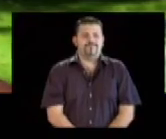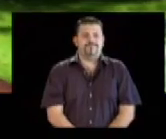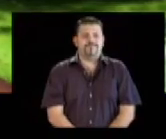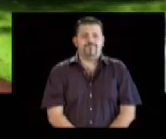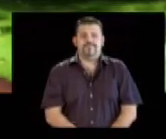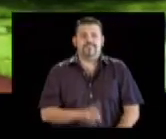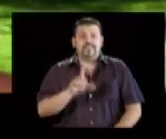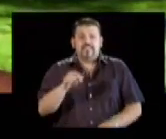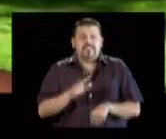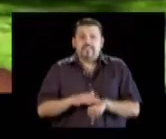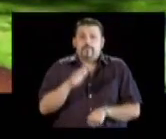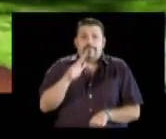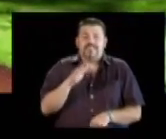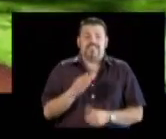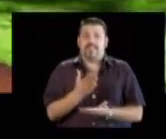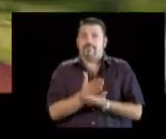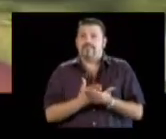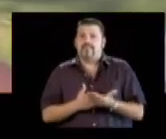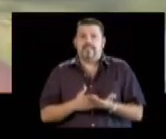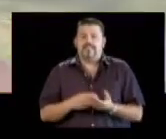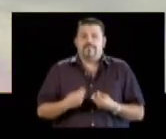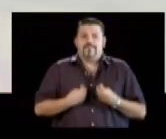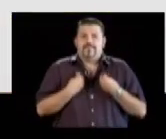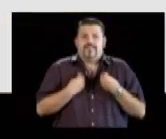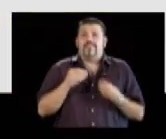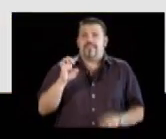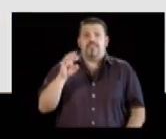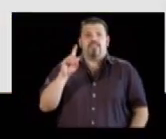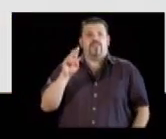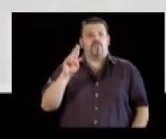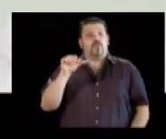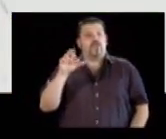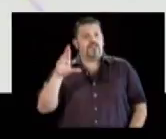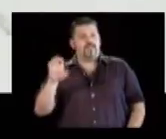eso. Pues es más de la mitad de mi vida Educare.